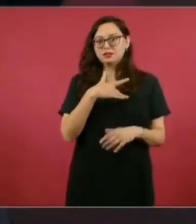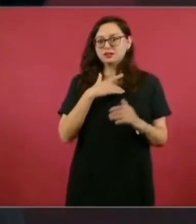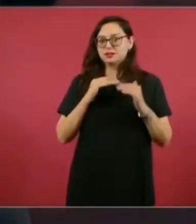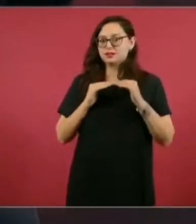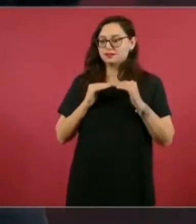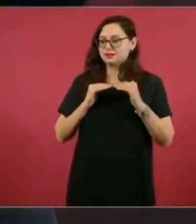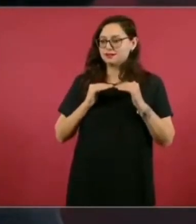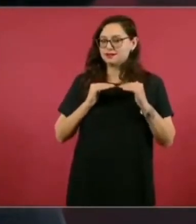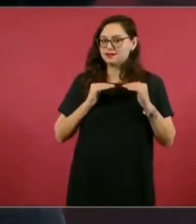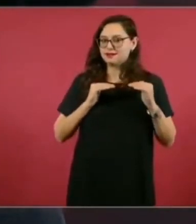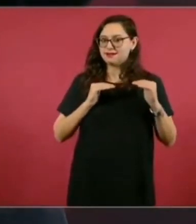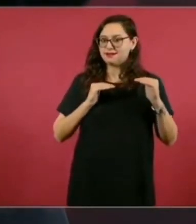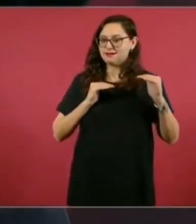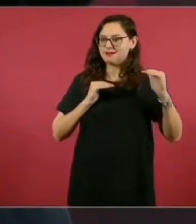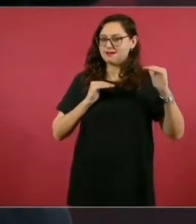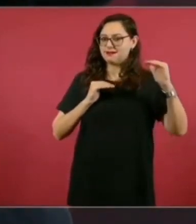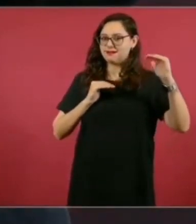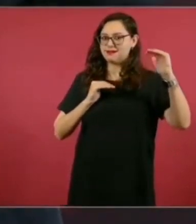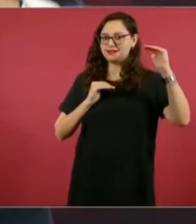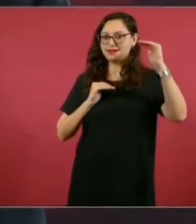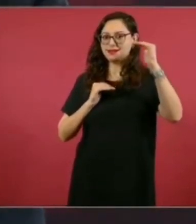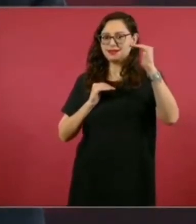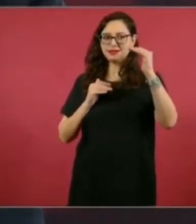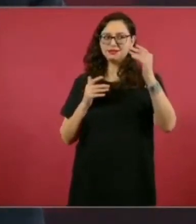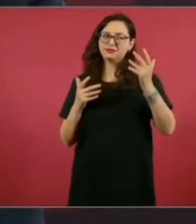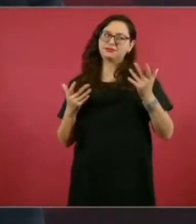y también por esa tradición